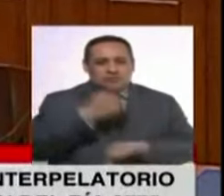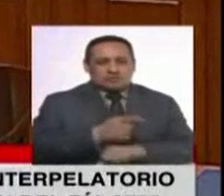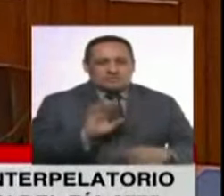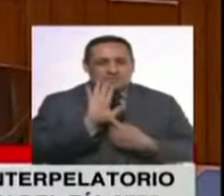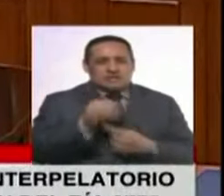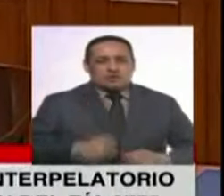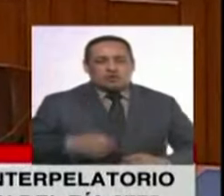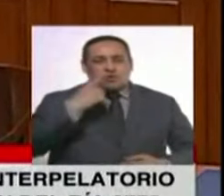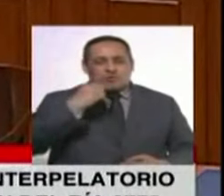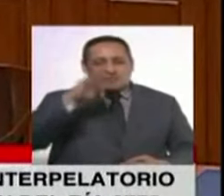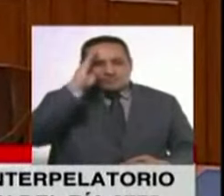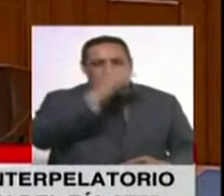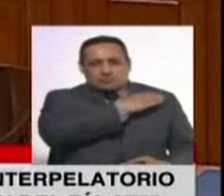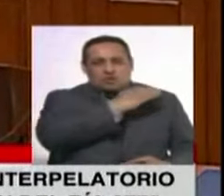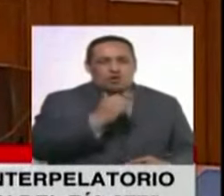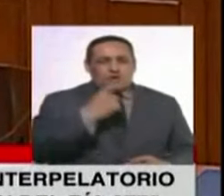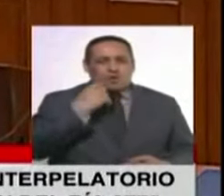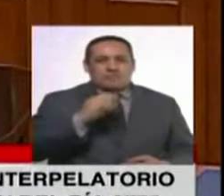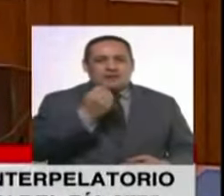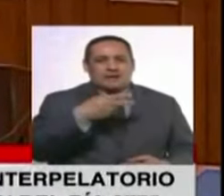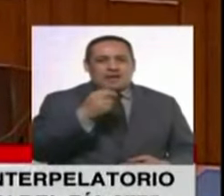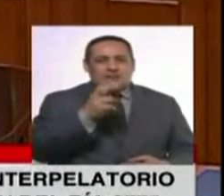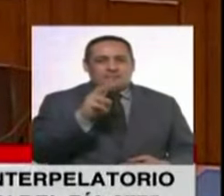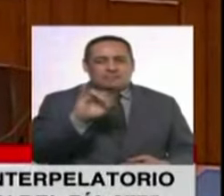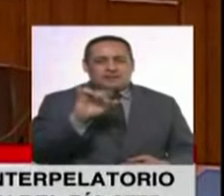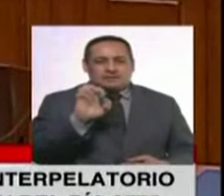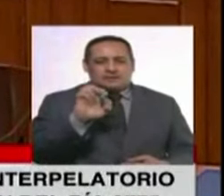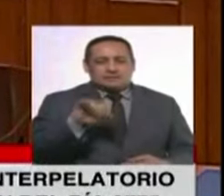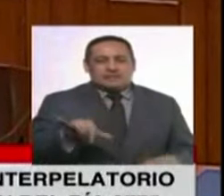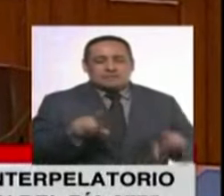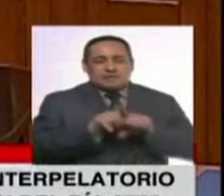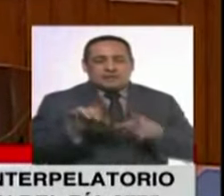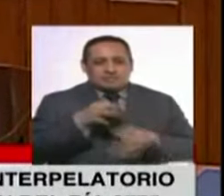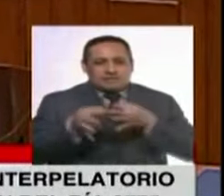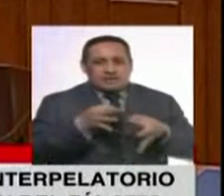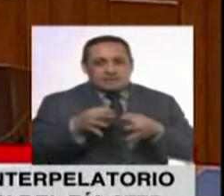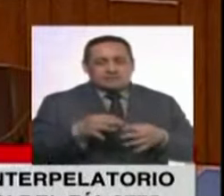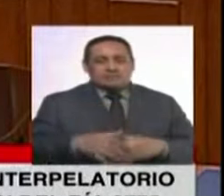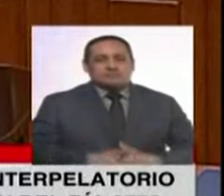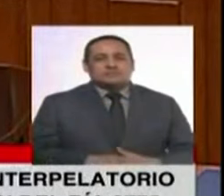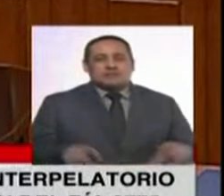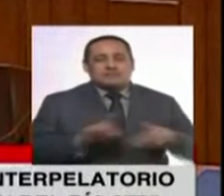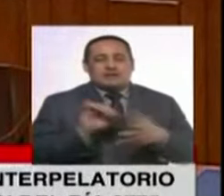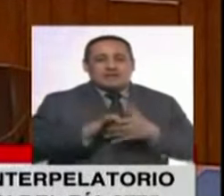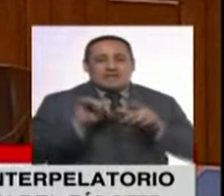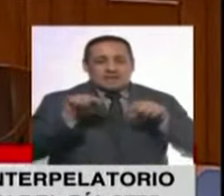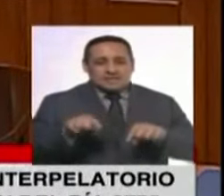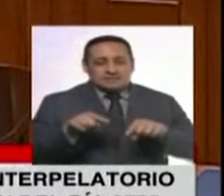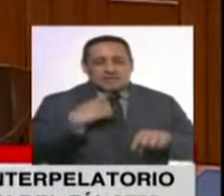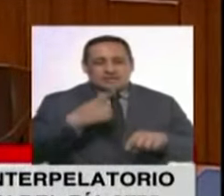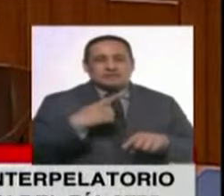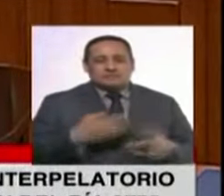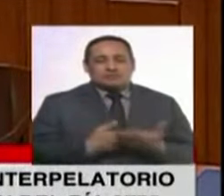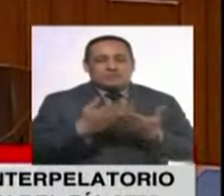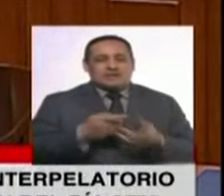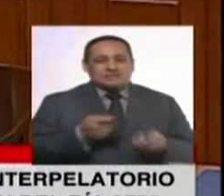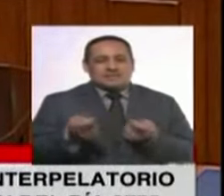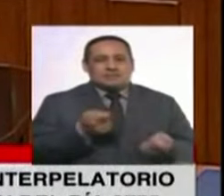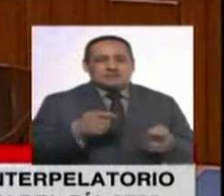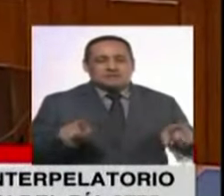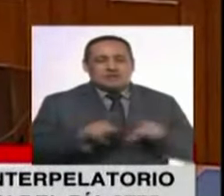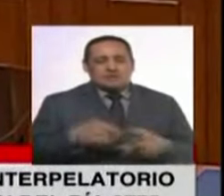formulada contra el coronel pnp Harvey colchado cabe enfatizar que estas se encuentran en